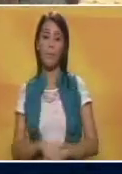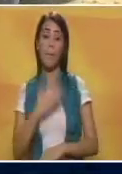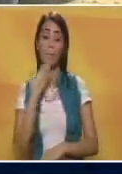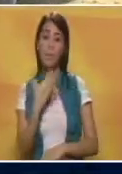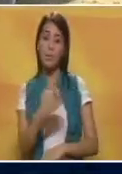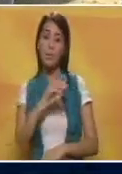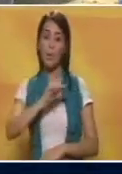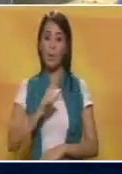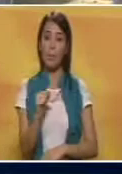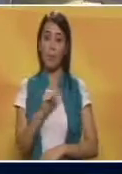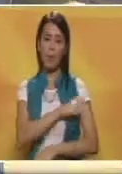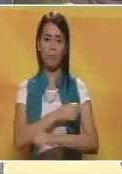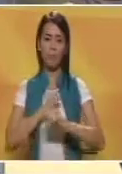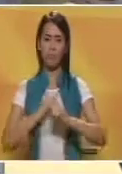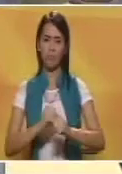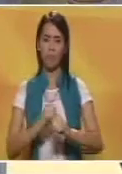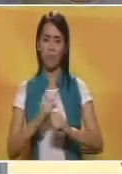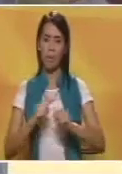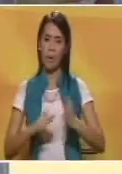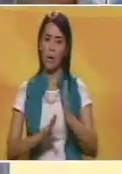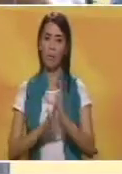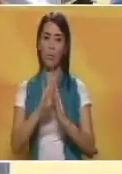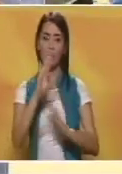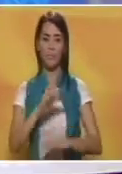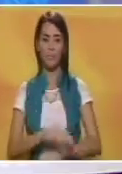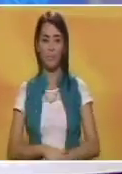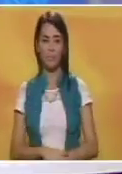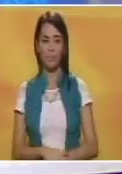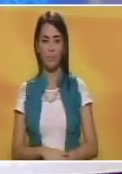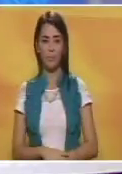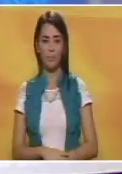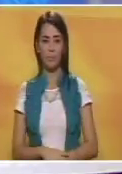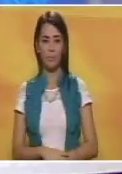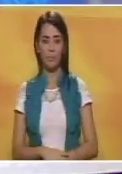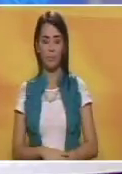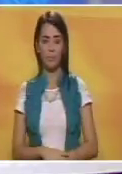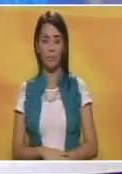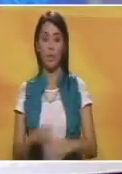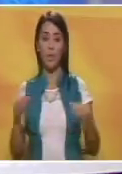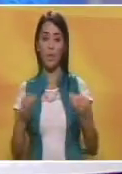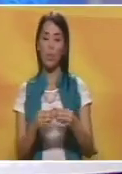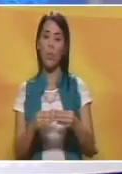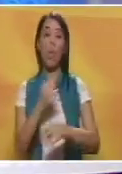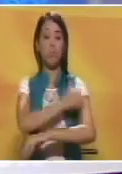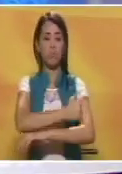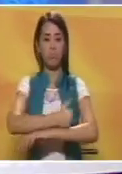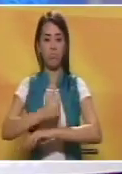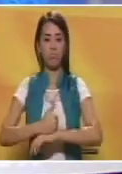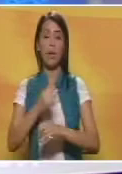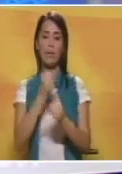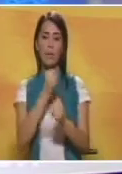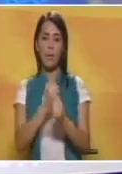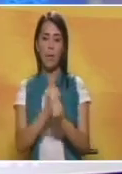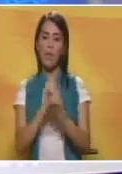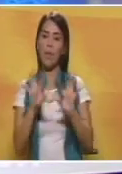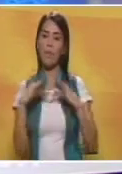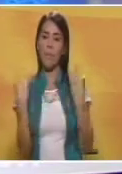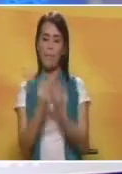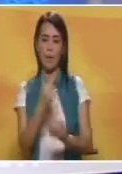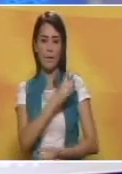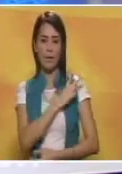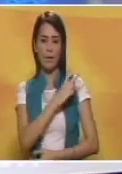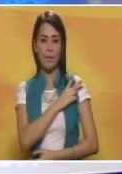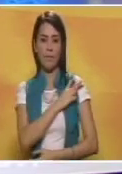redoblar los esfuerzos para continuar avanzando la junta directiva de trabajadores y amigos de la gran familia de venevisión